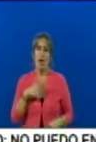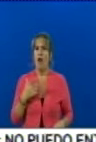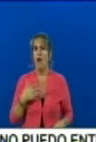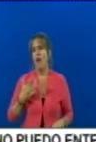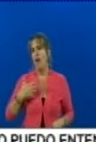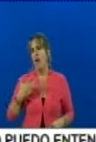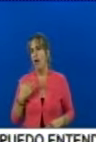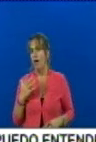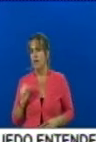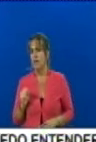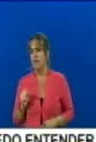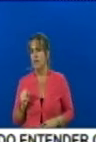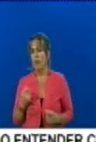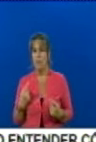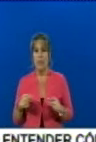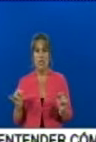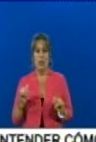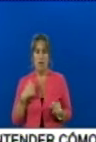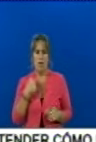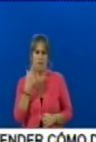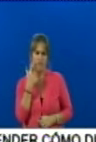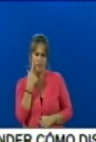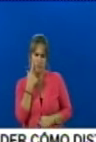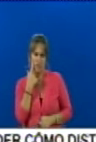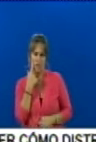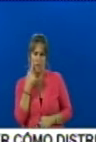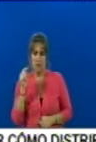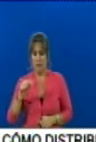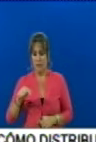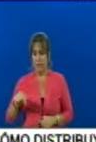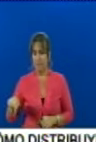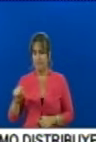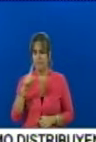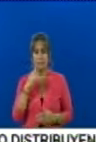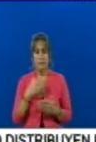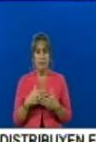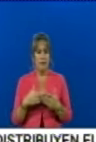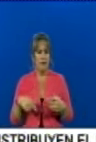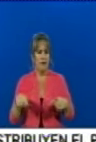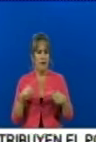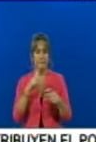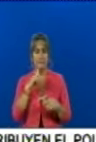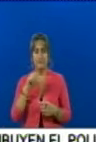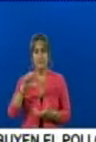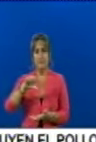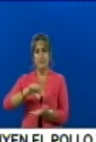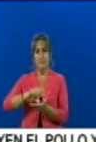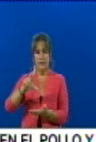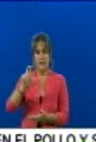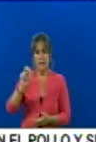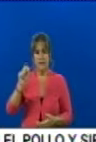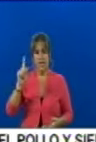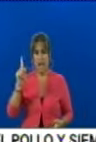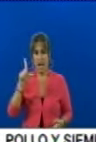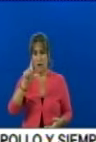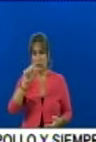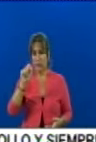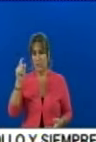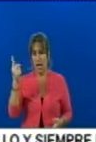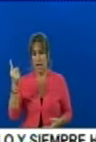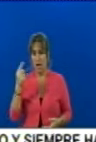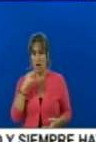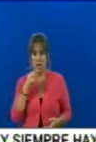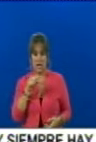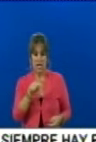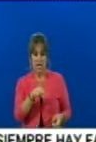letras. También nos pudimos percatar en este mismo ejercicio que hacíamos en el Centro Urbano Abel Santa María, que en